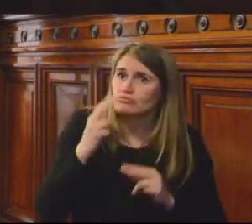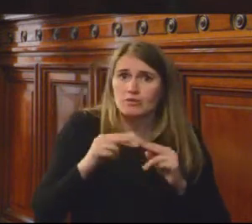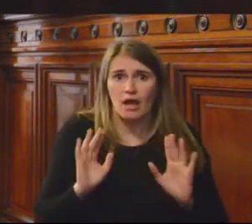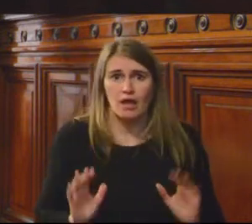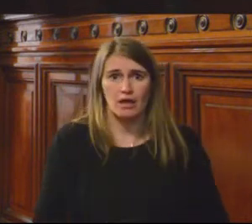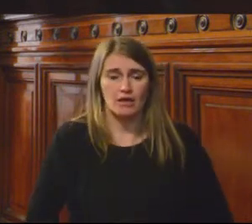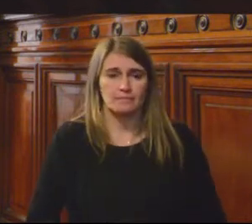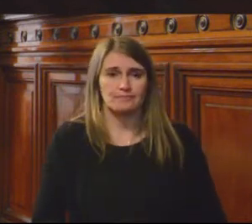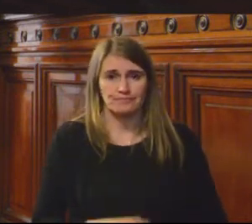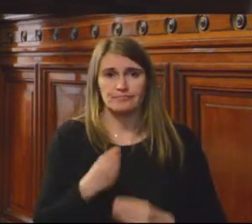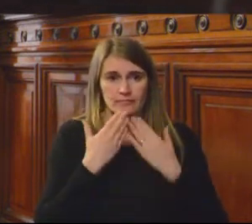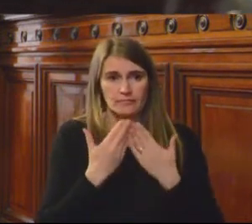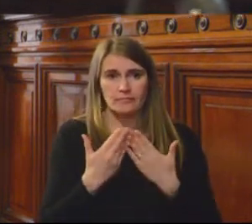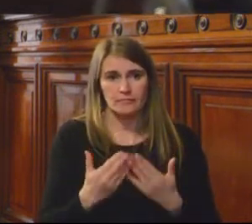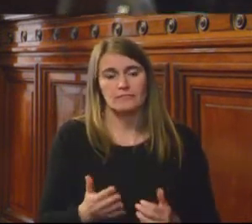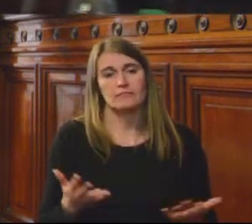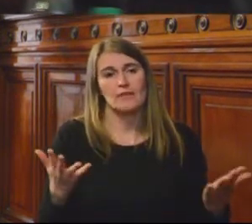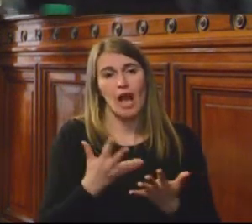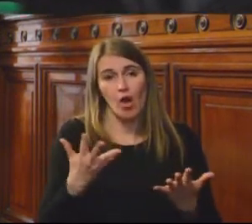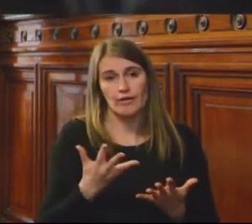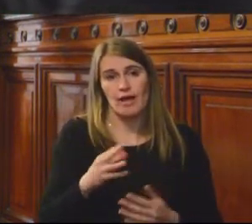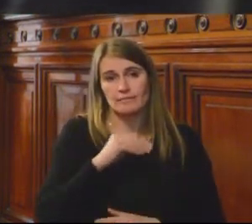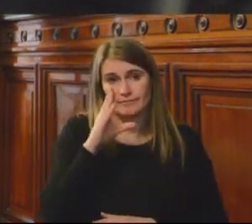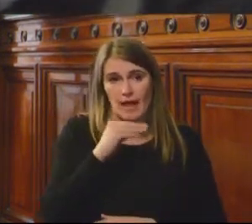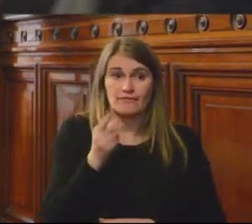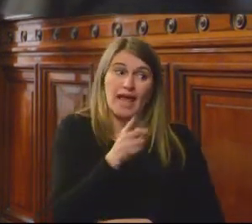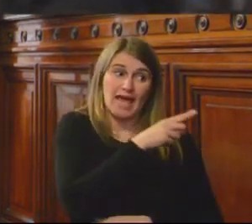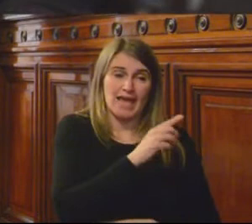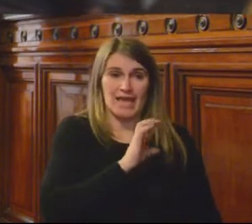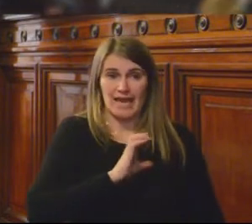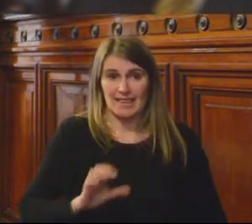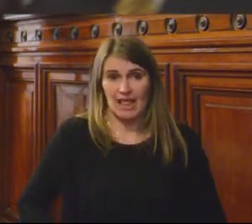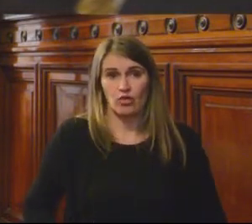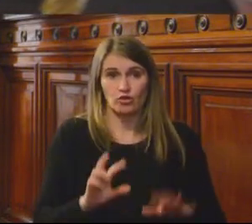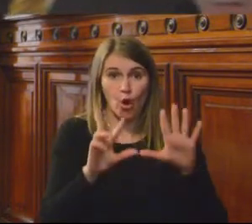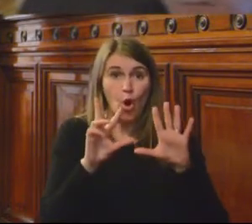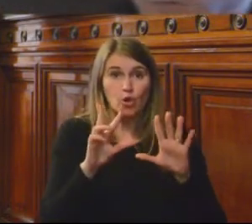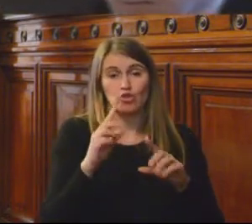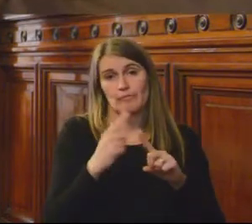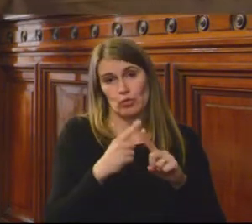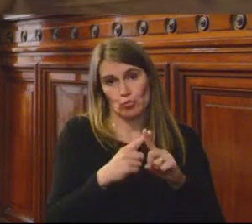Muchas gracias. La palabra ahora a la representación del Estado hasta por 8 minutos.